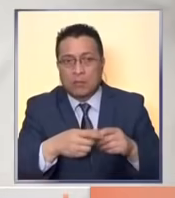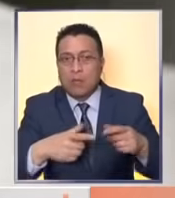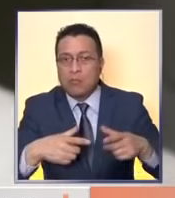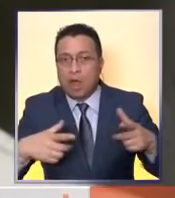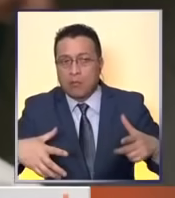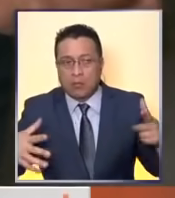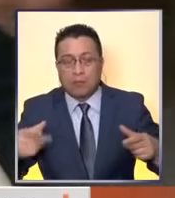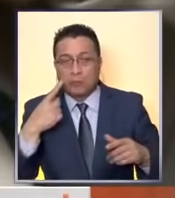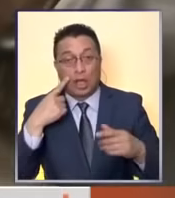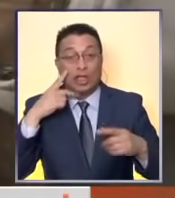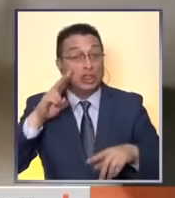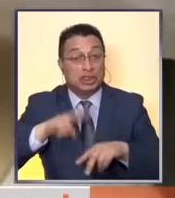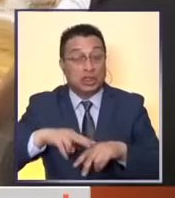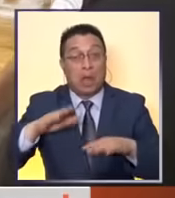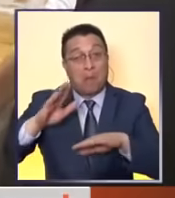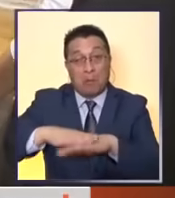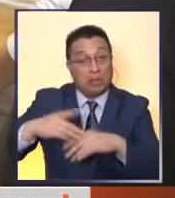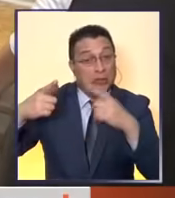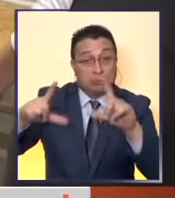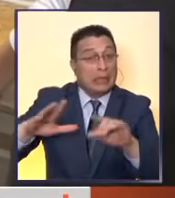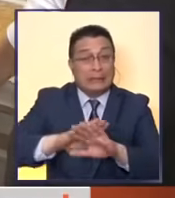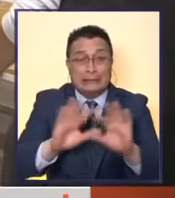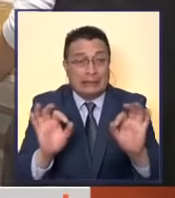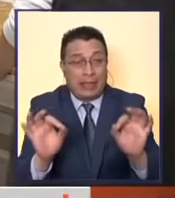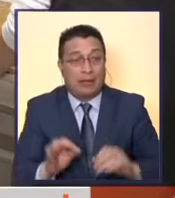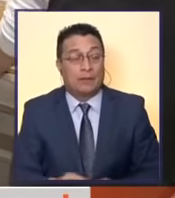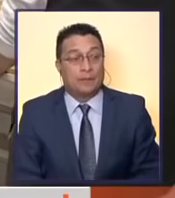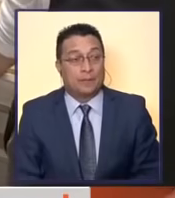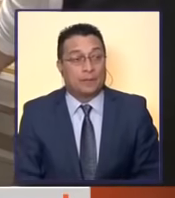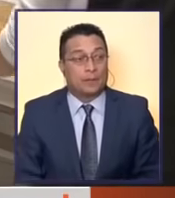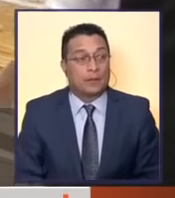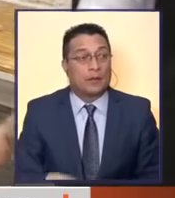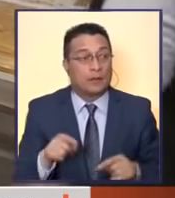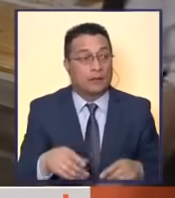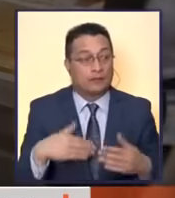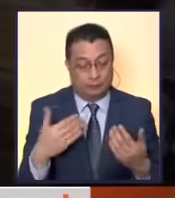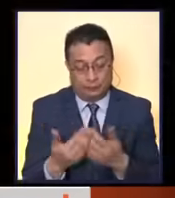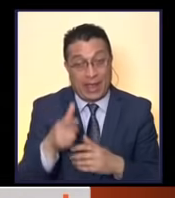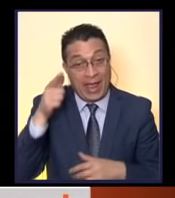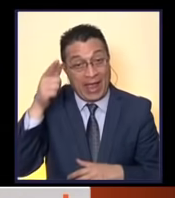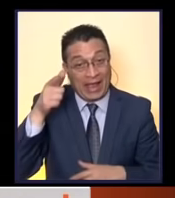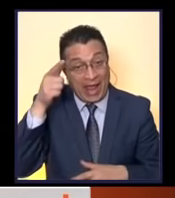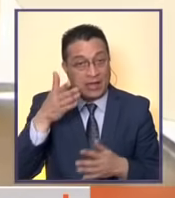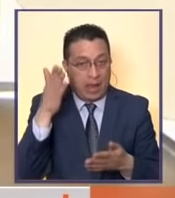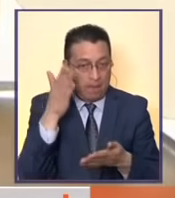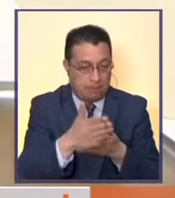ninguna certificación o permiso. Este pino lo hacemos nosotros con carne picada.